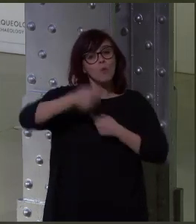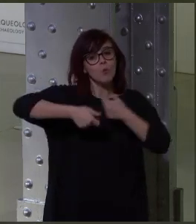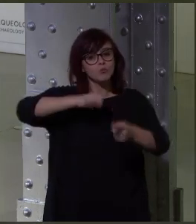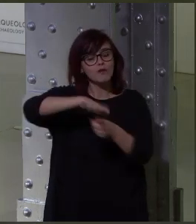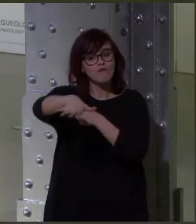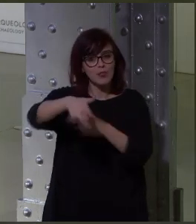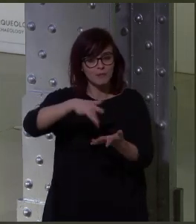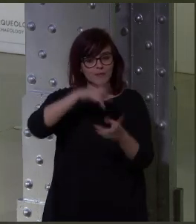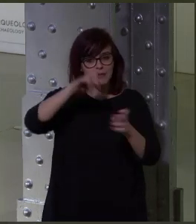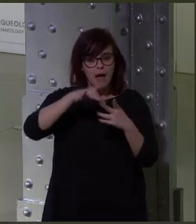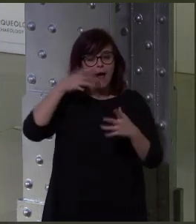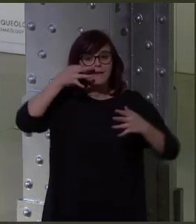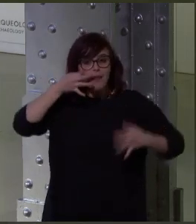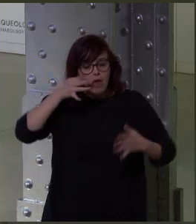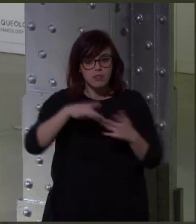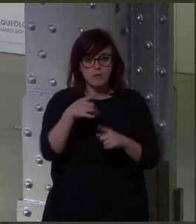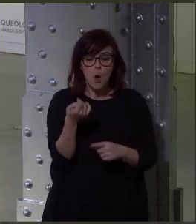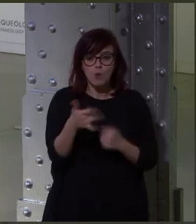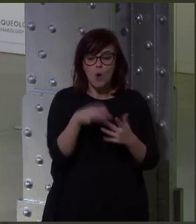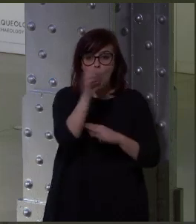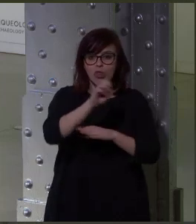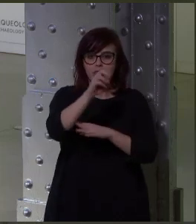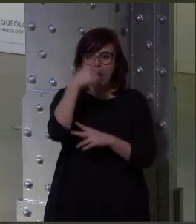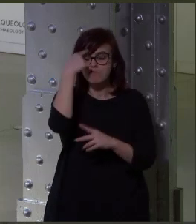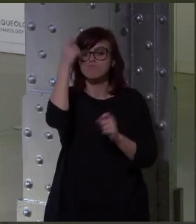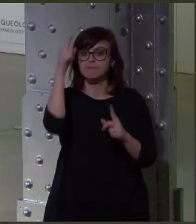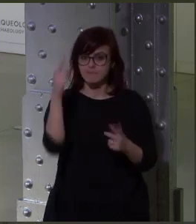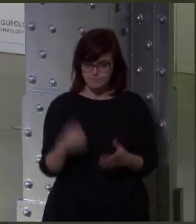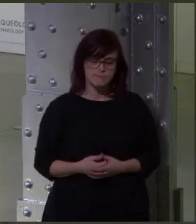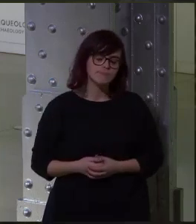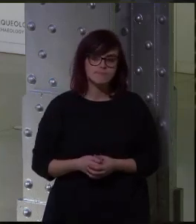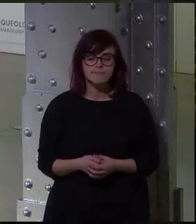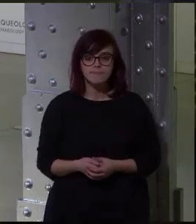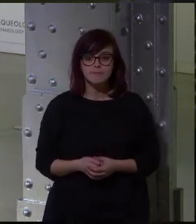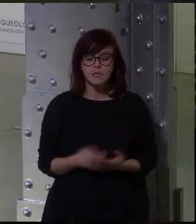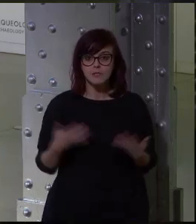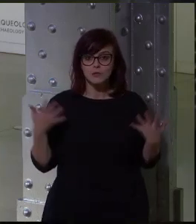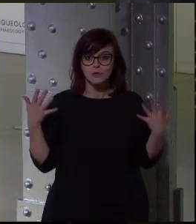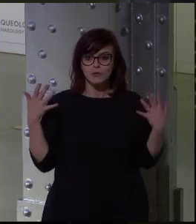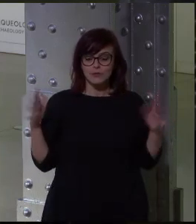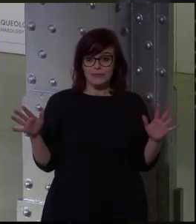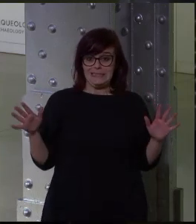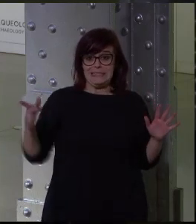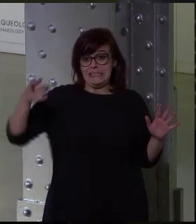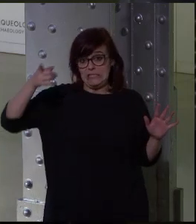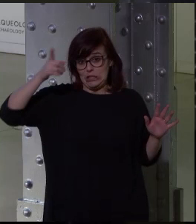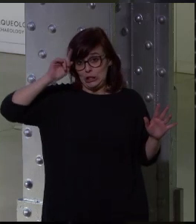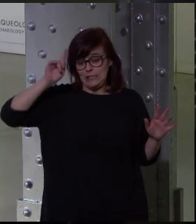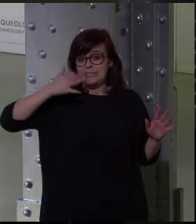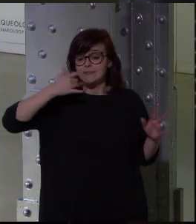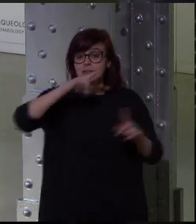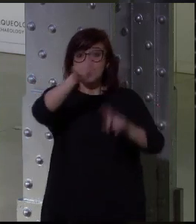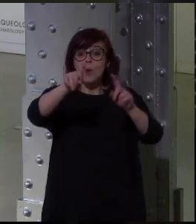afectando a todas las realidades que conocemos de los océanos. Cierto. Yo no sé si